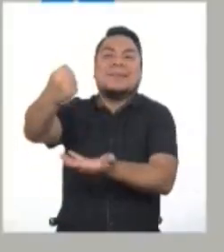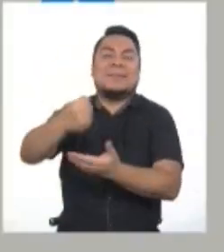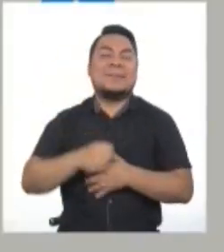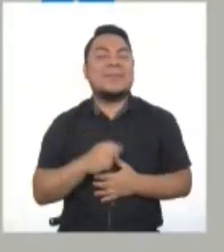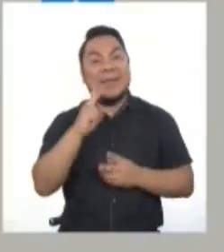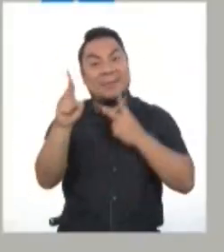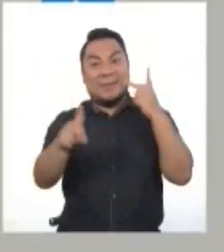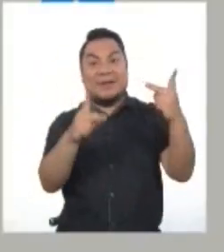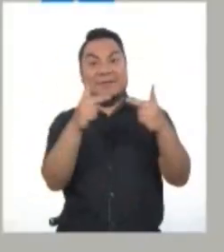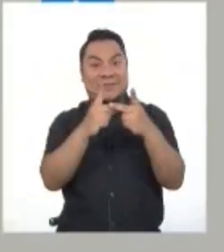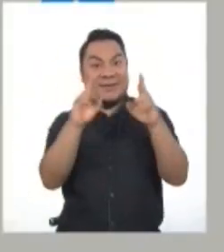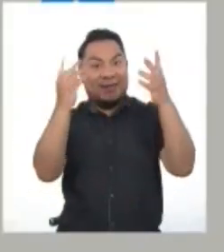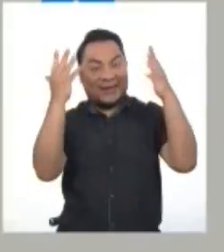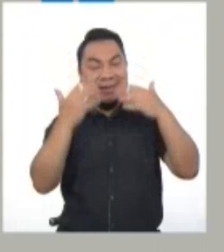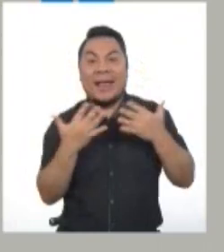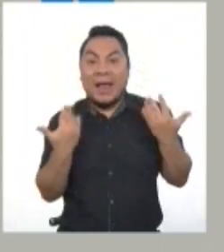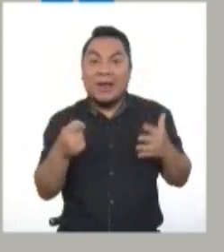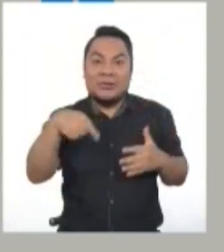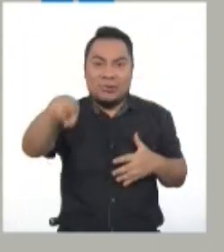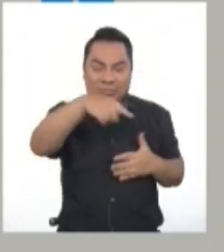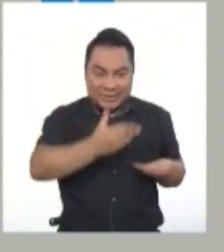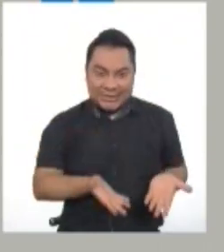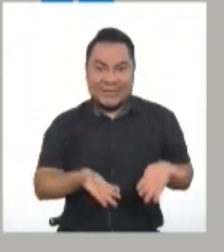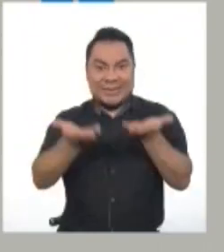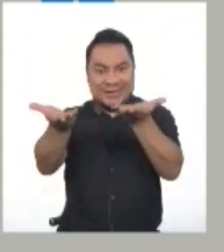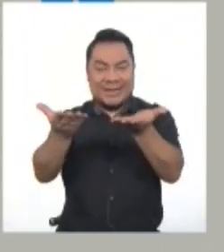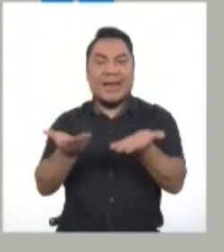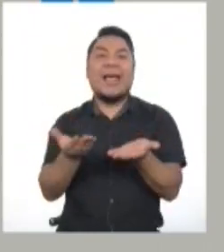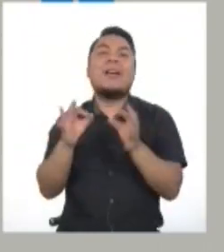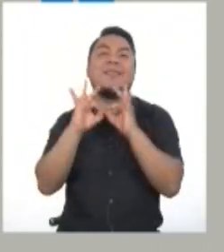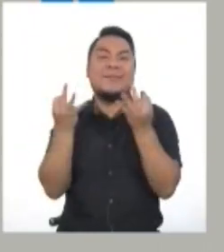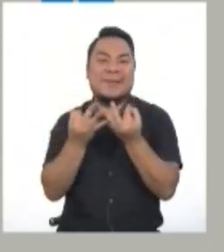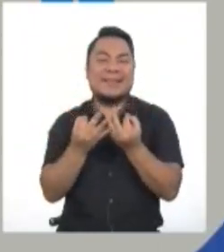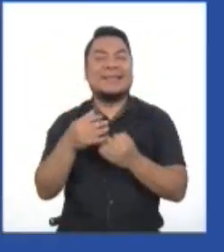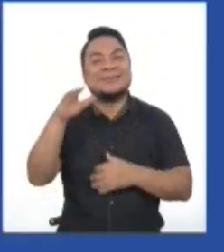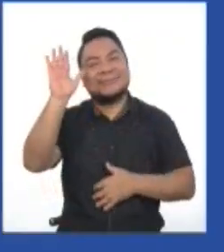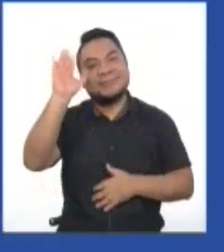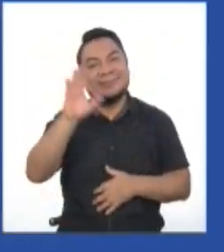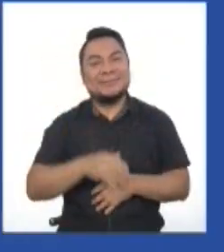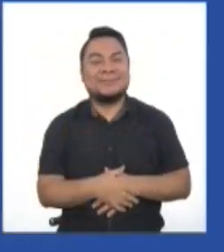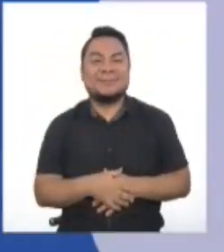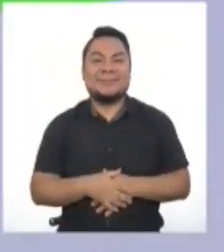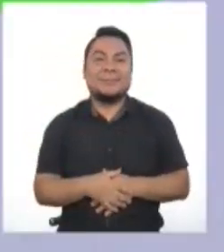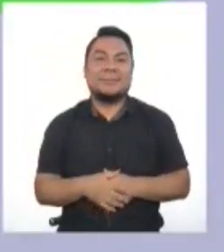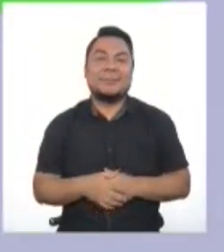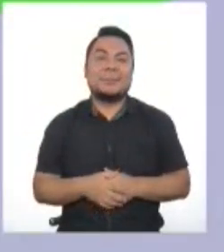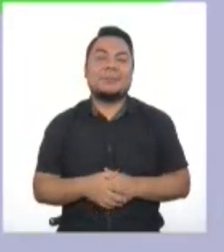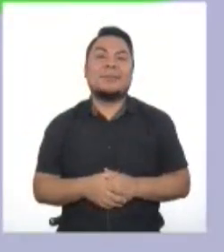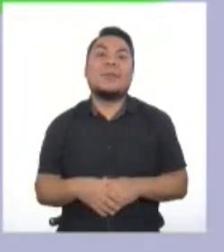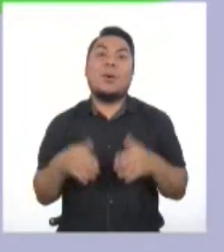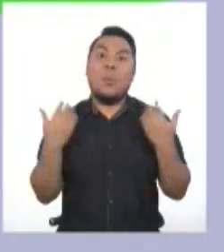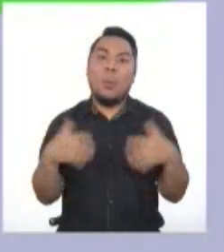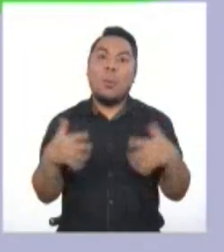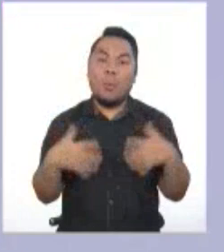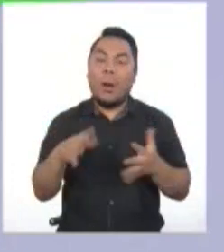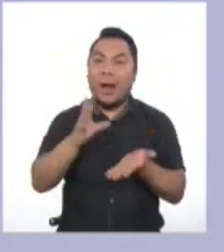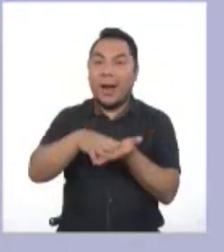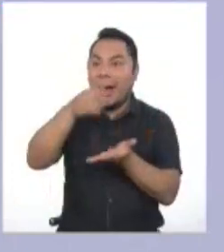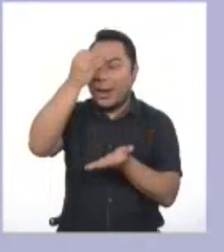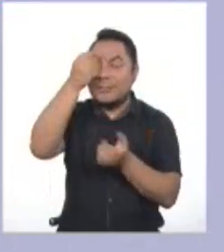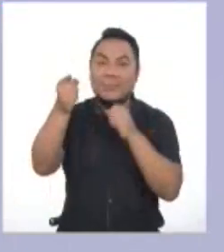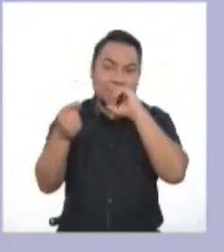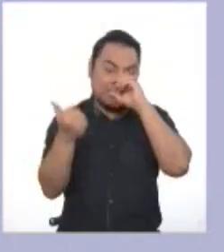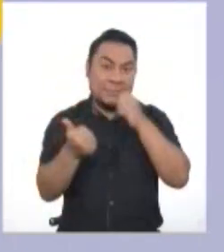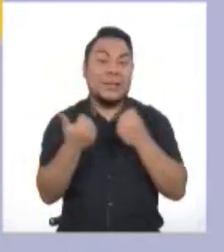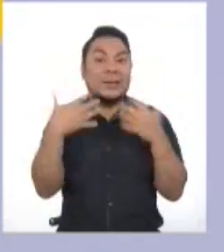¡Perfecto! Ahora vayan a entregar las canastas a las familias. ¡Nos vemos! ¿Cuánto hemos aprendido? Ahora